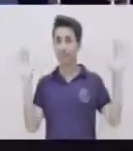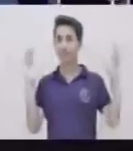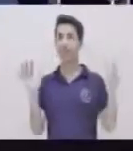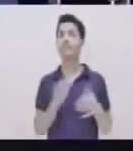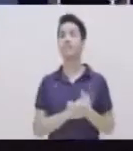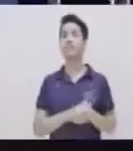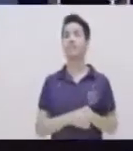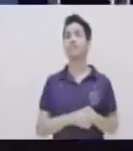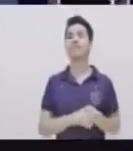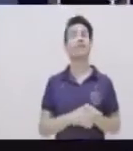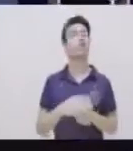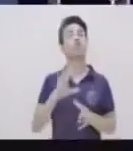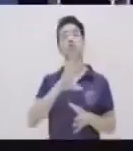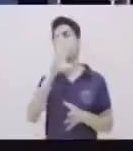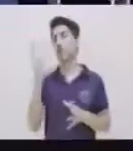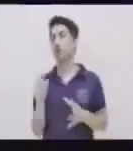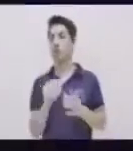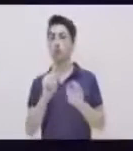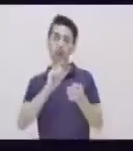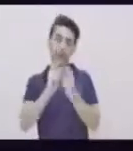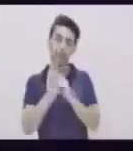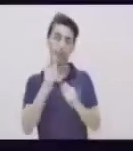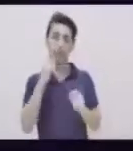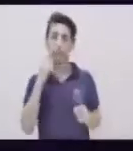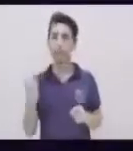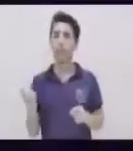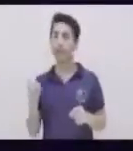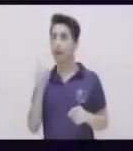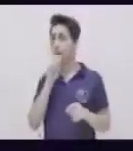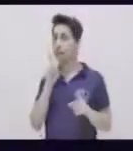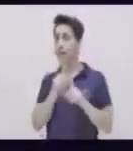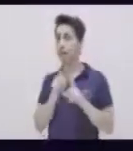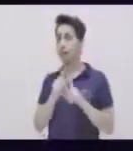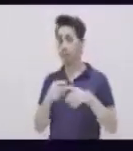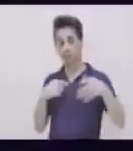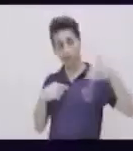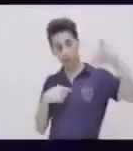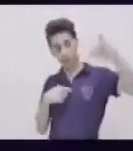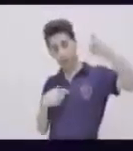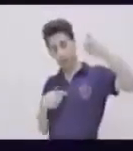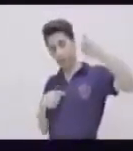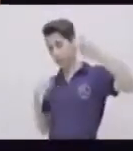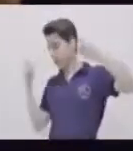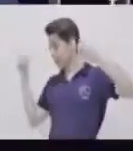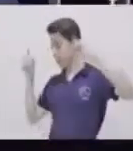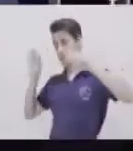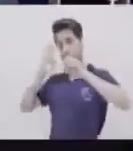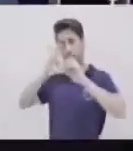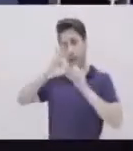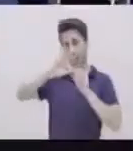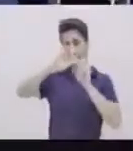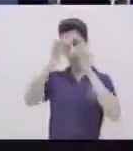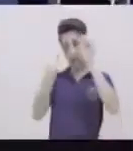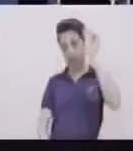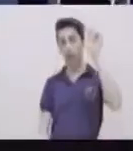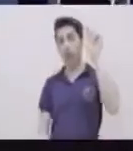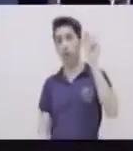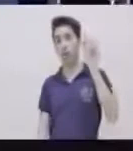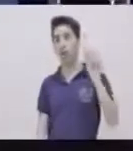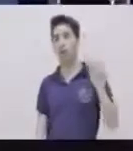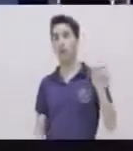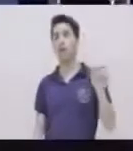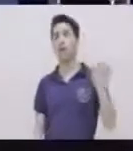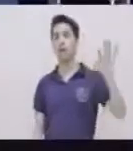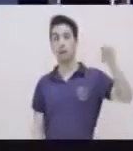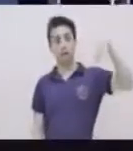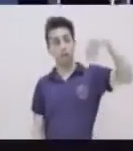cuero, y esto sirve para que yo pueda sujetarlo mejor. Para que el arco